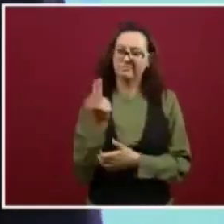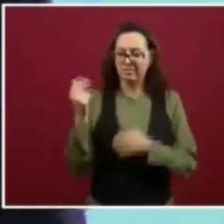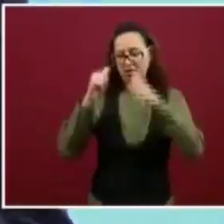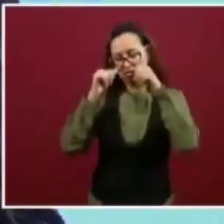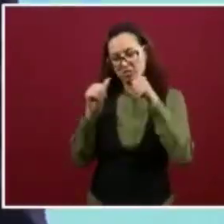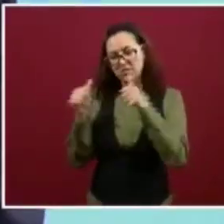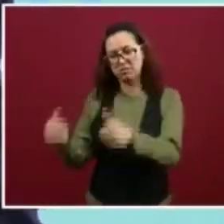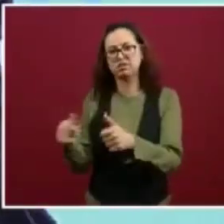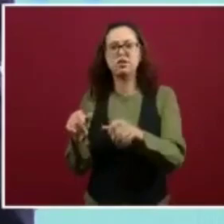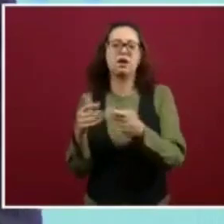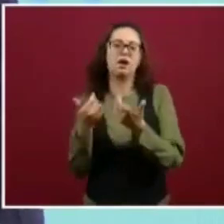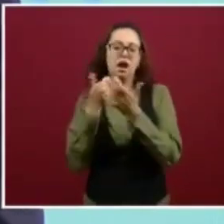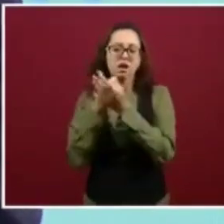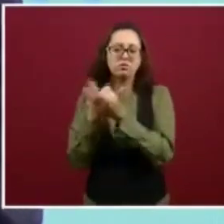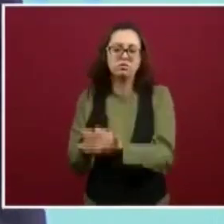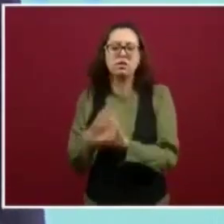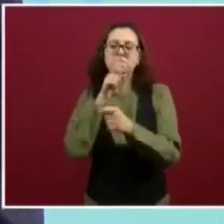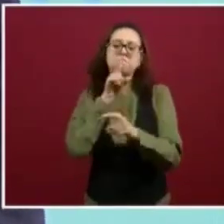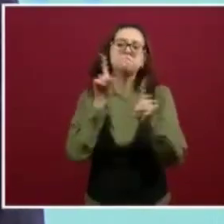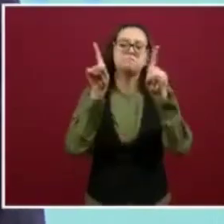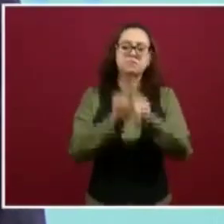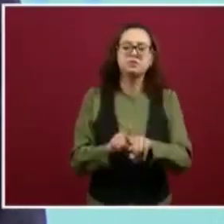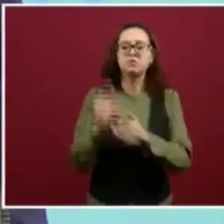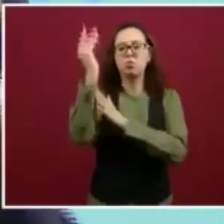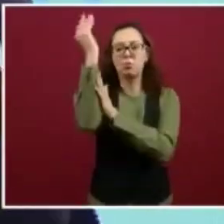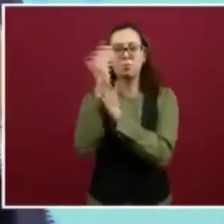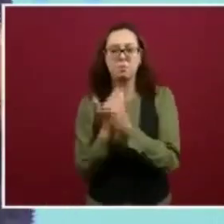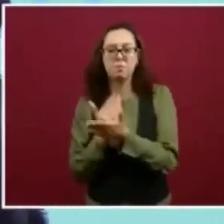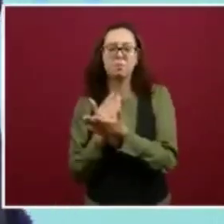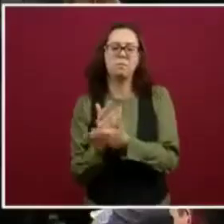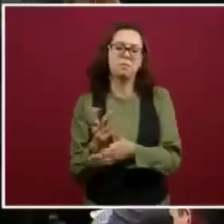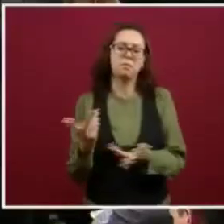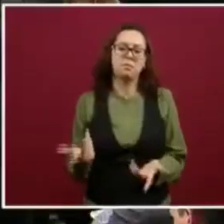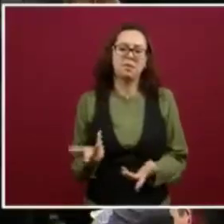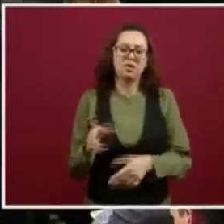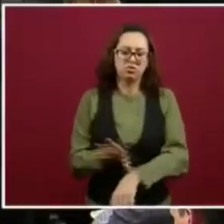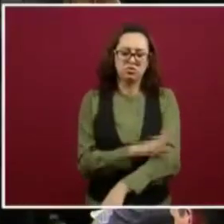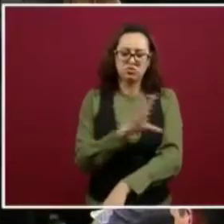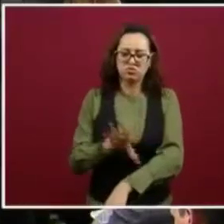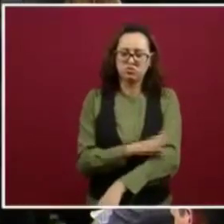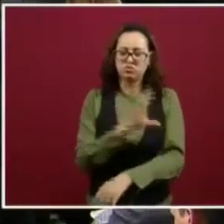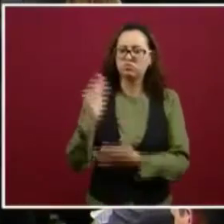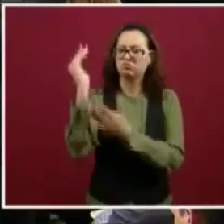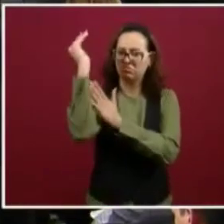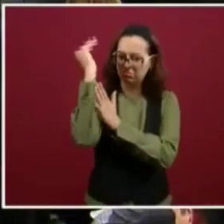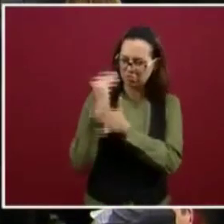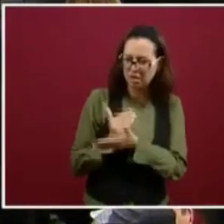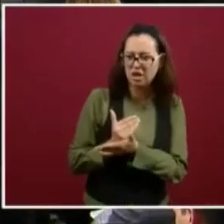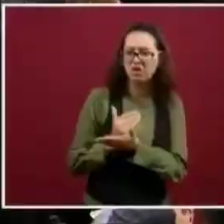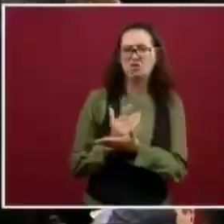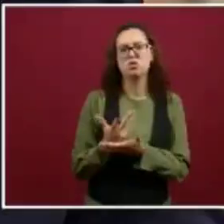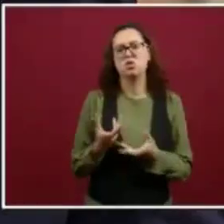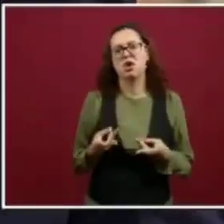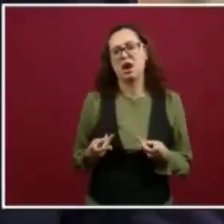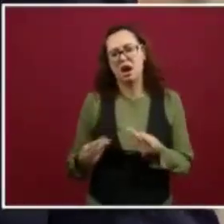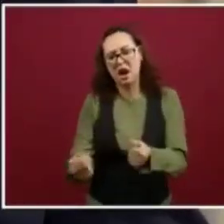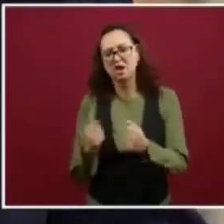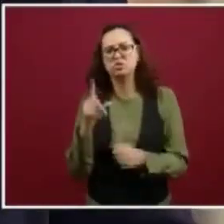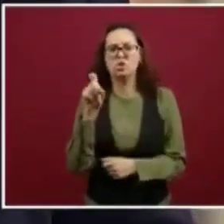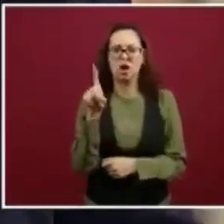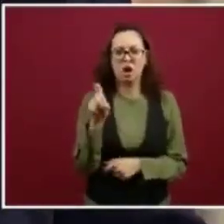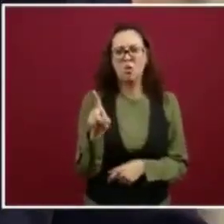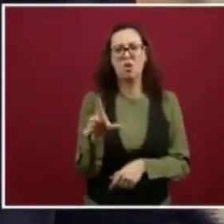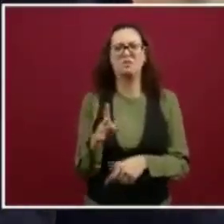en ello. Y también reduzcamos la intensidad energética de cada cosa que producimos, pues bajemos el insumo de agua y